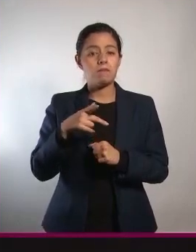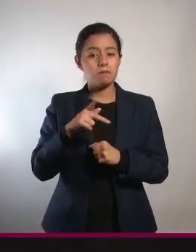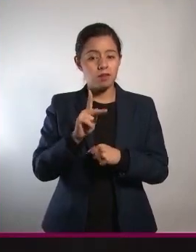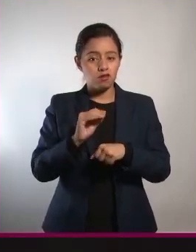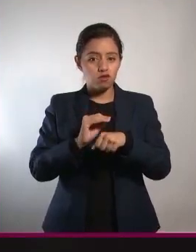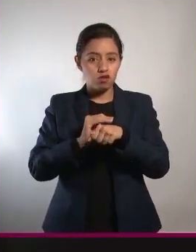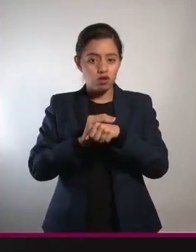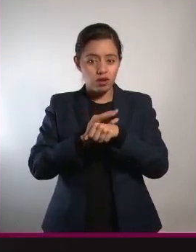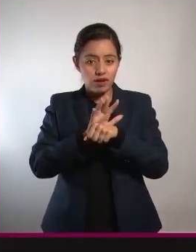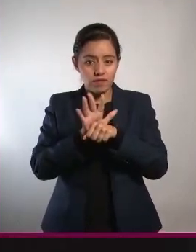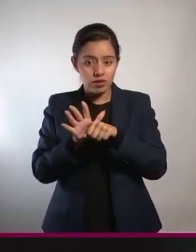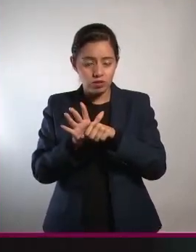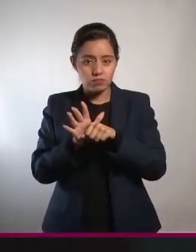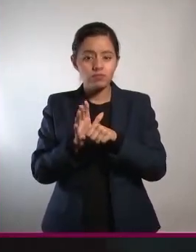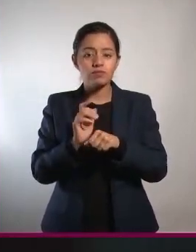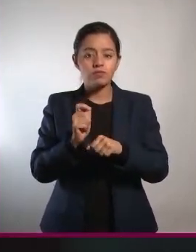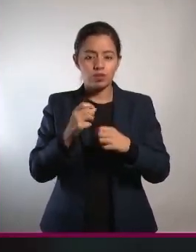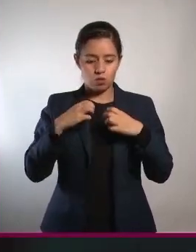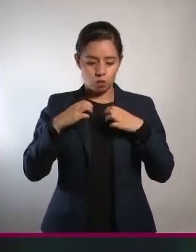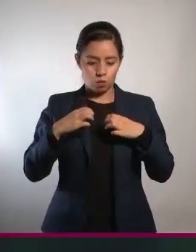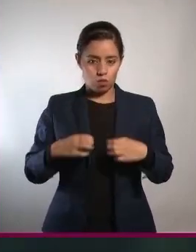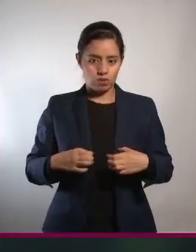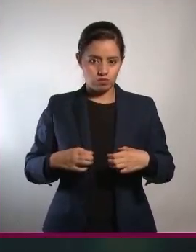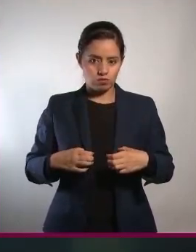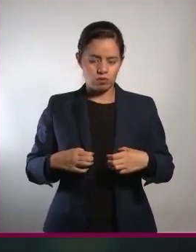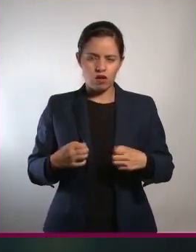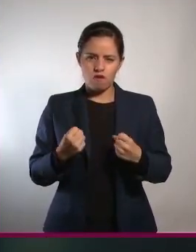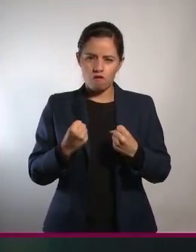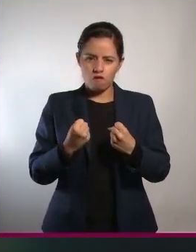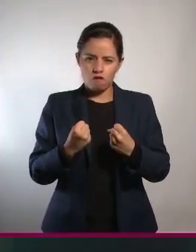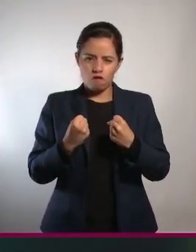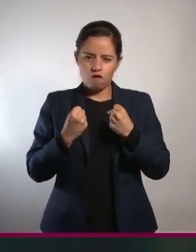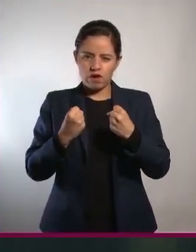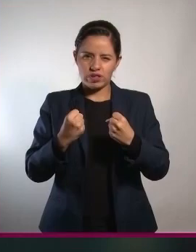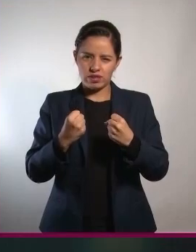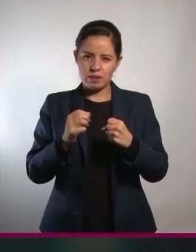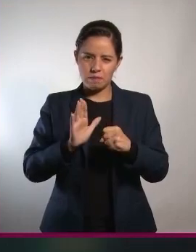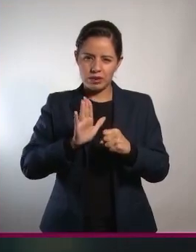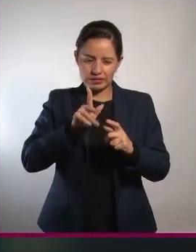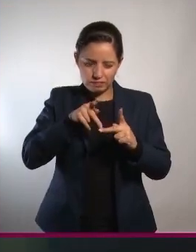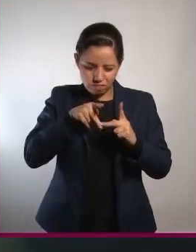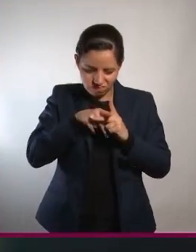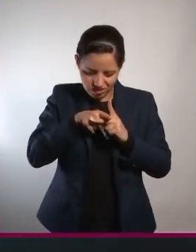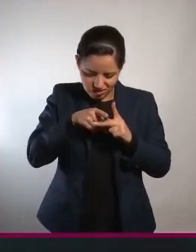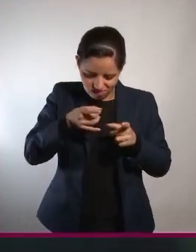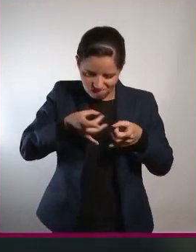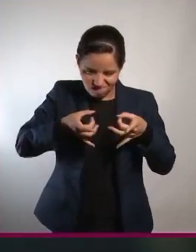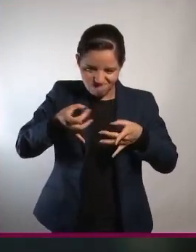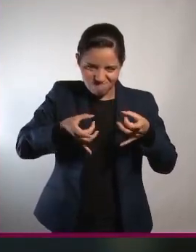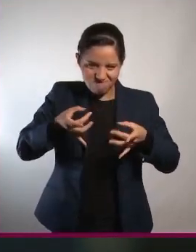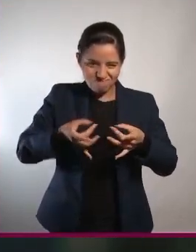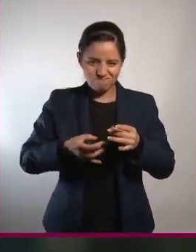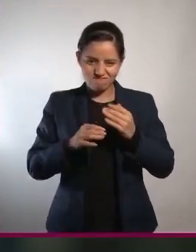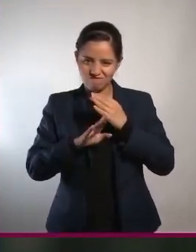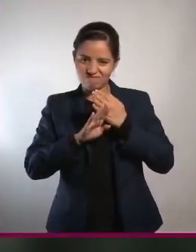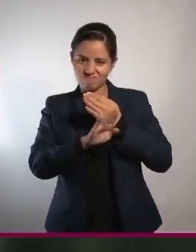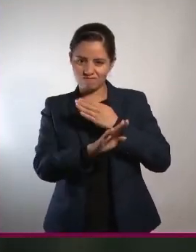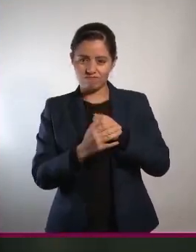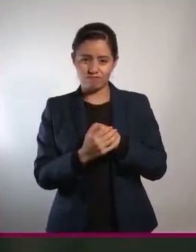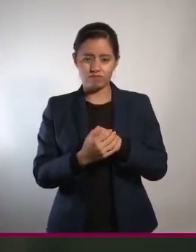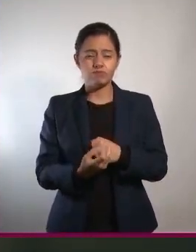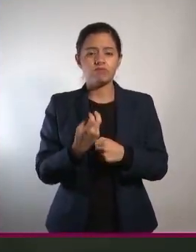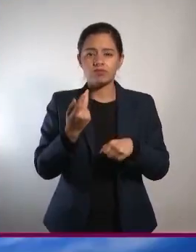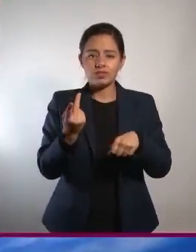coronavirus provocó que el cuerpo armara una respuesta muy fuerte para tratar de contenerlo y combatirlo, y para hacerlo hay un proceso